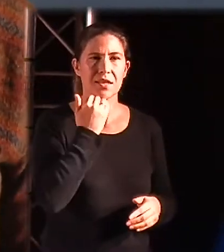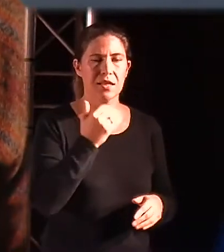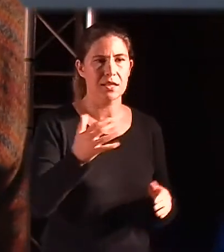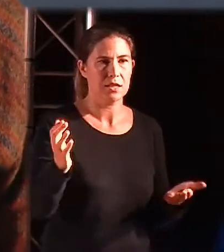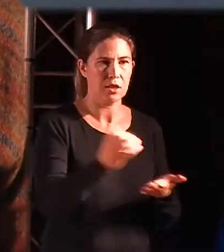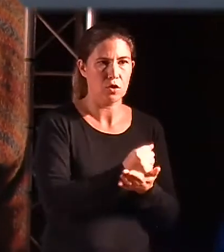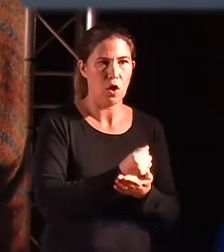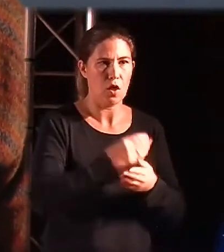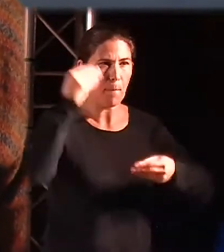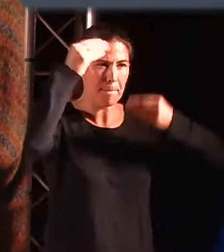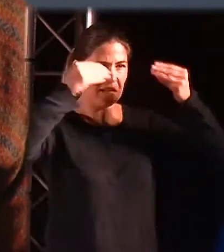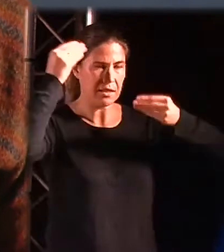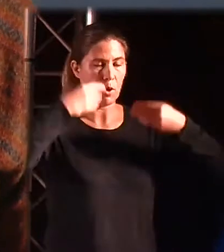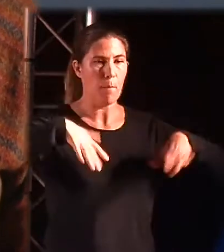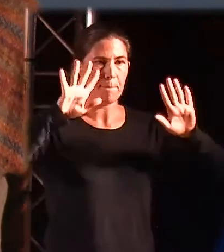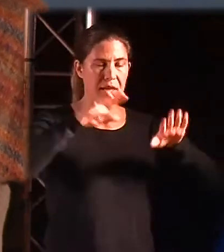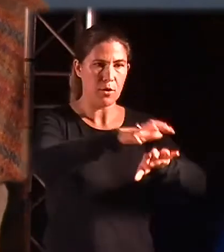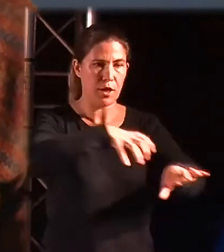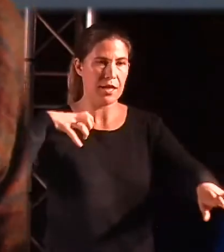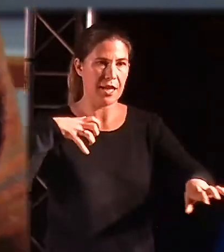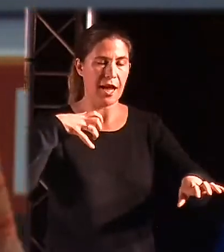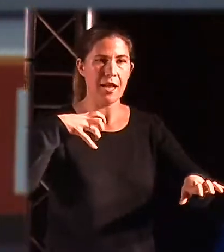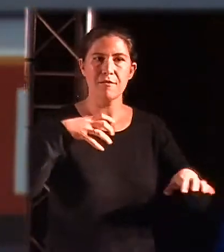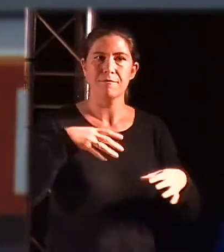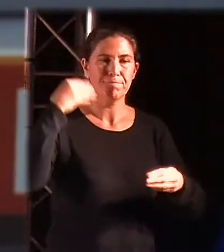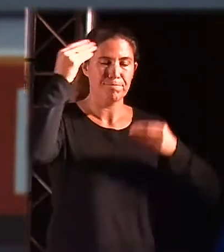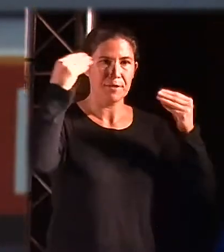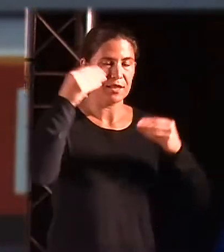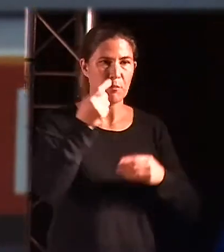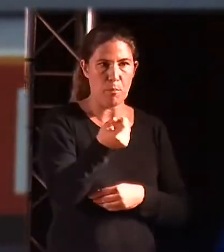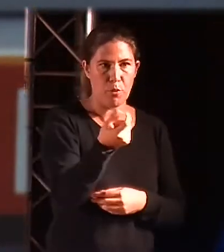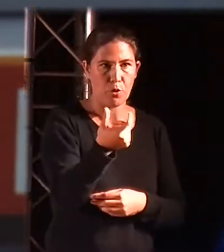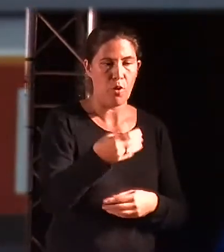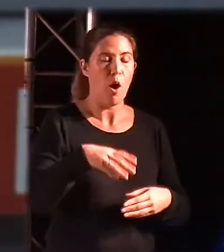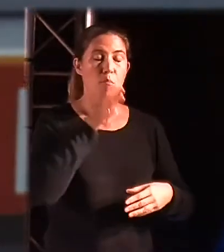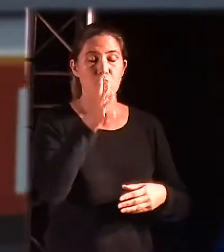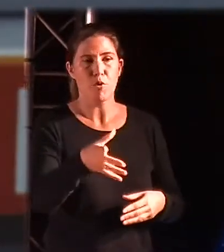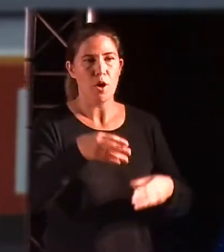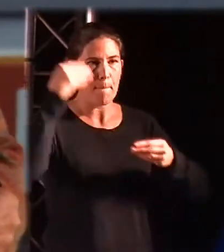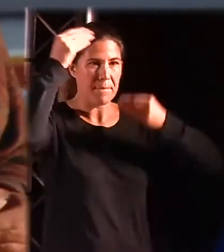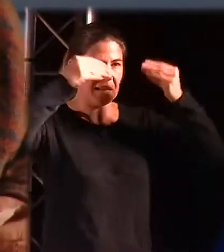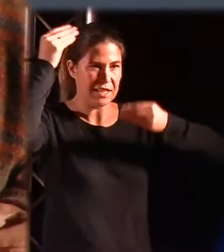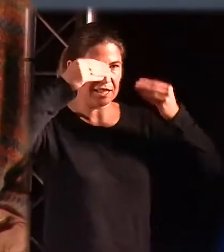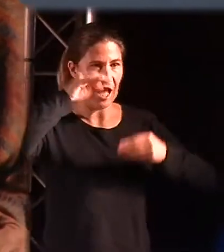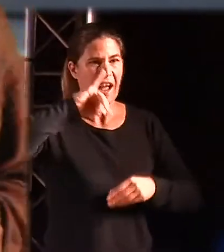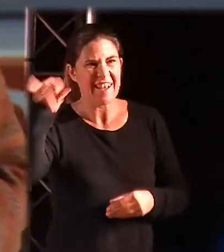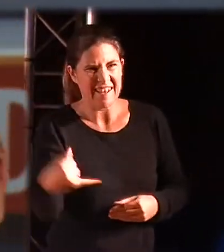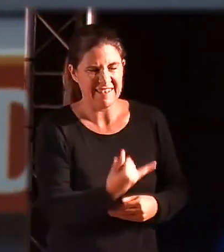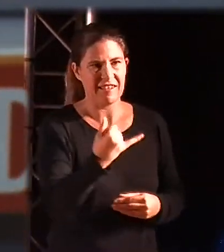capacidad de pensar, pero generalmente no lo hacemos, porque pensar cansa de narices.